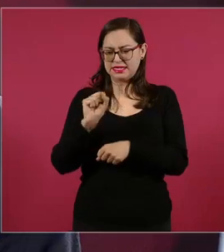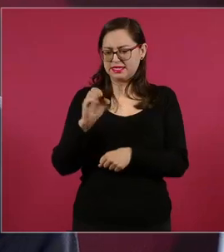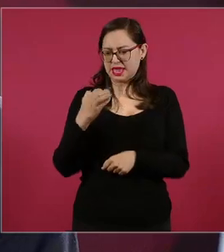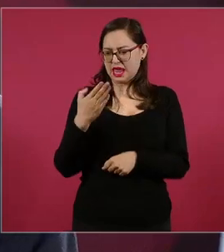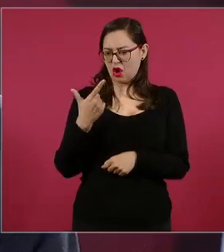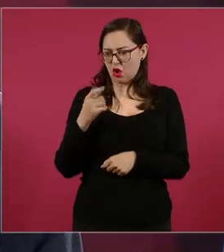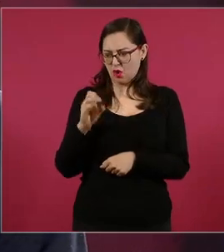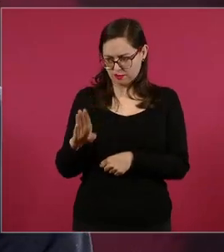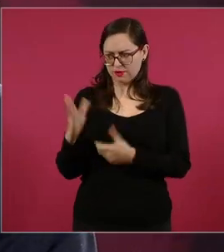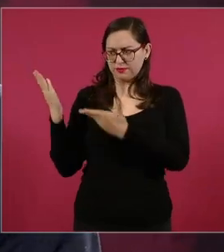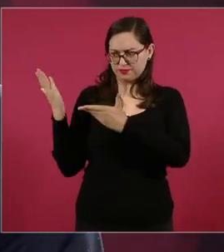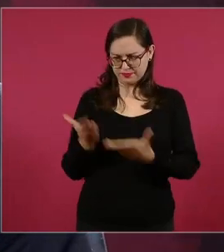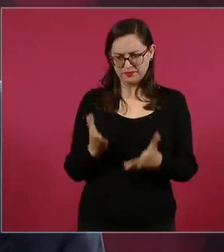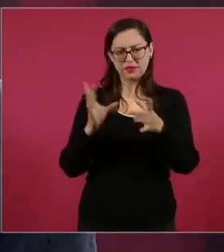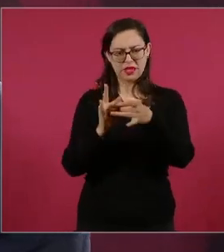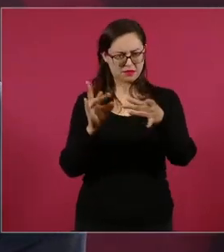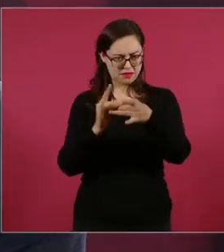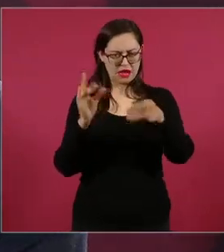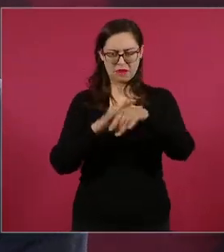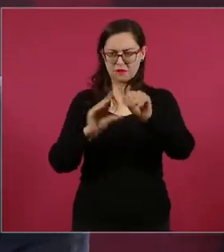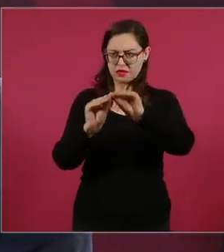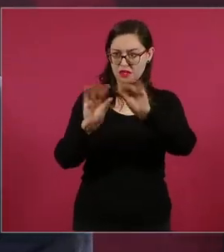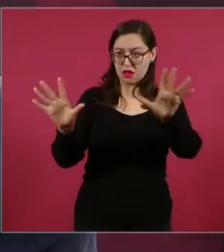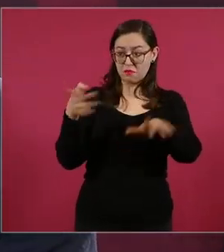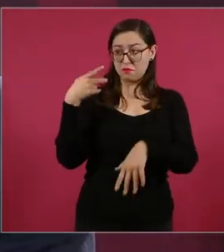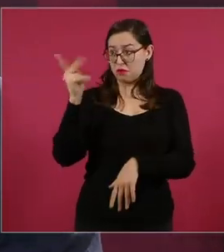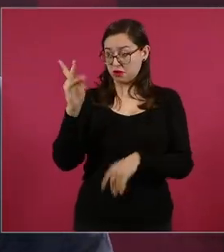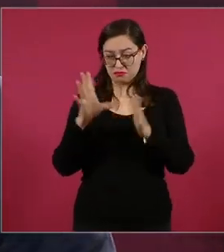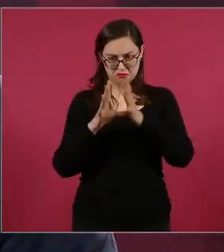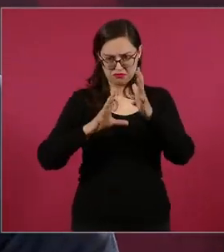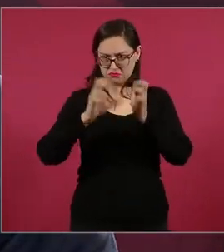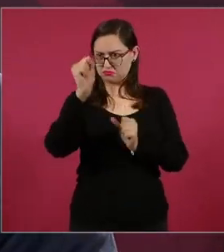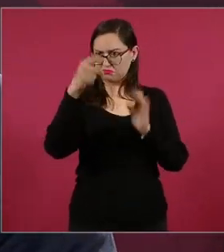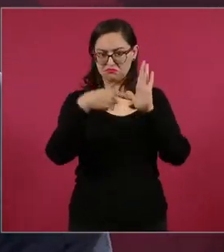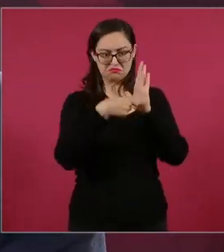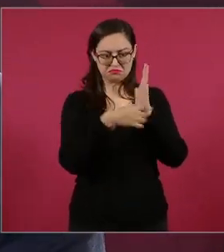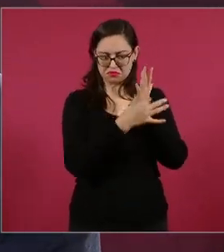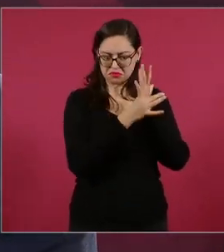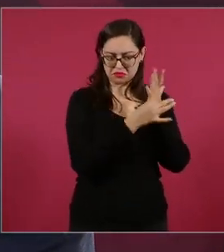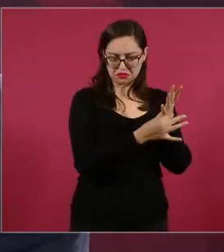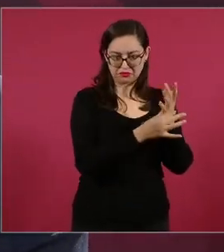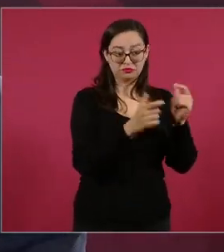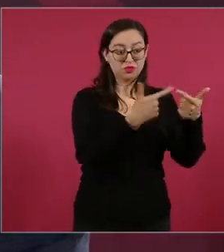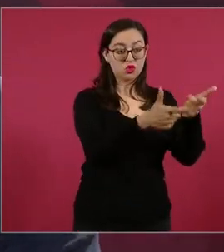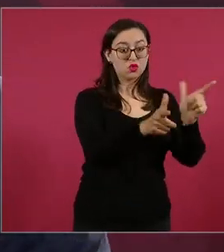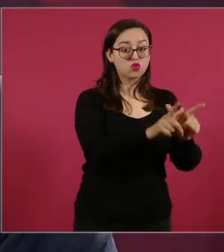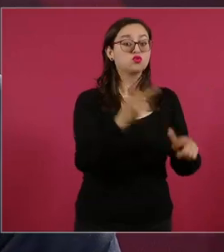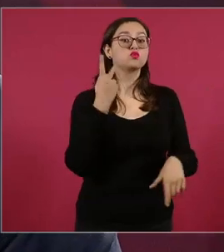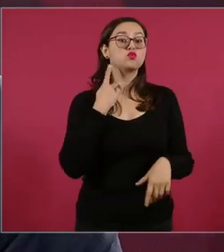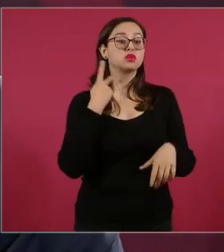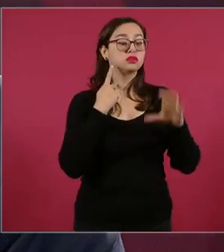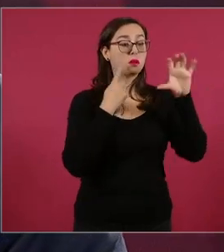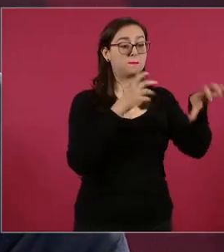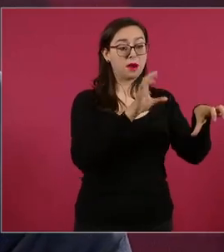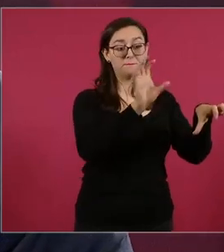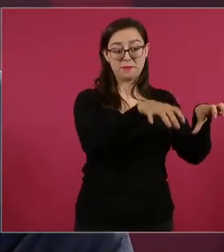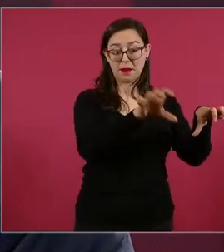de que se distribuyen los plurinominales por partido,